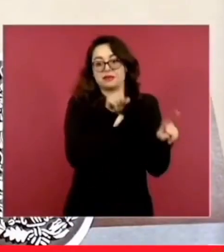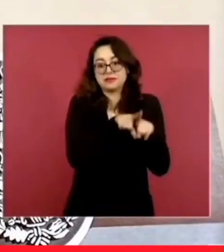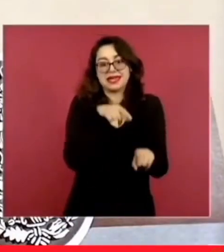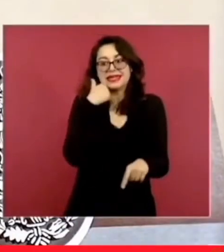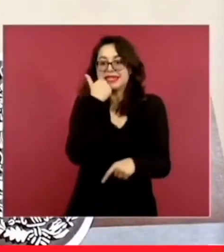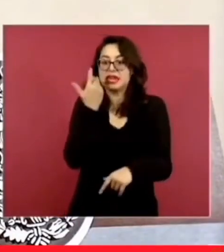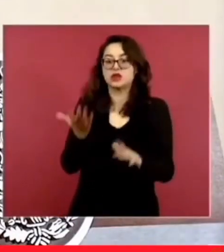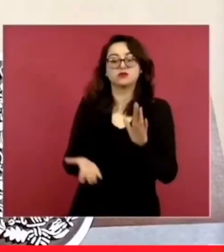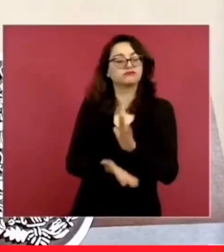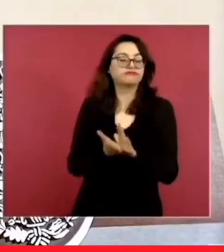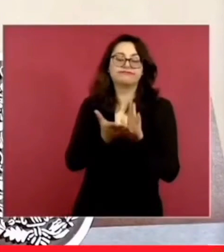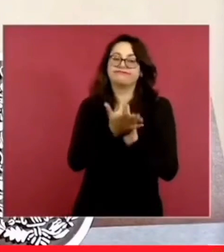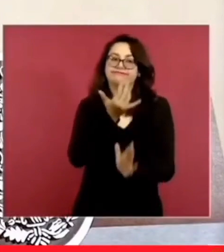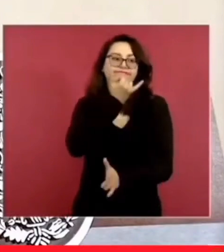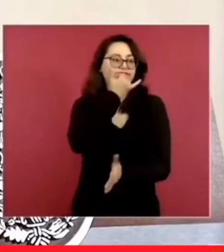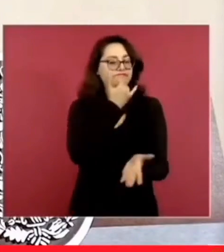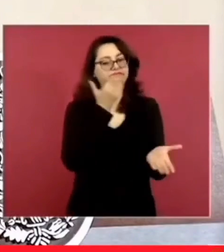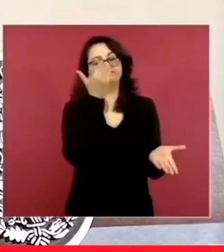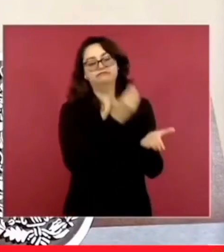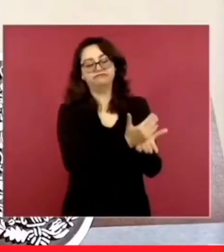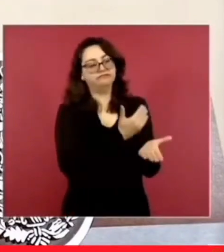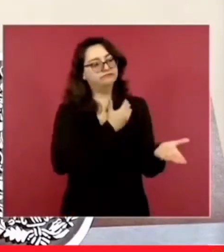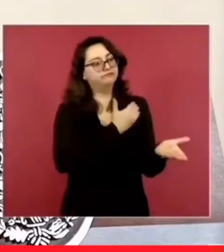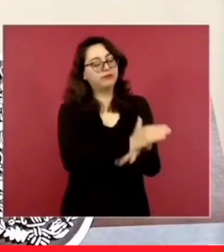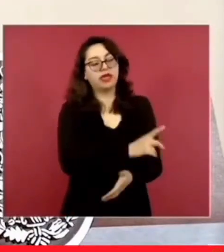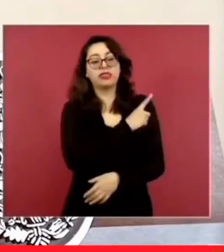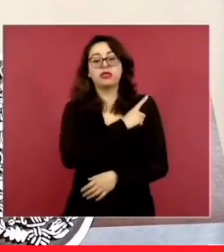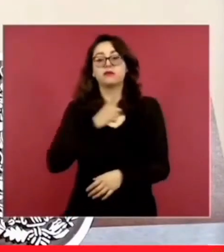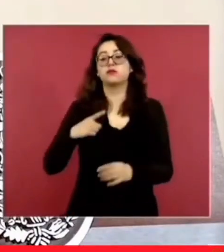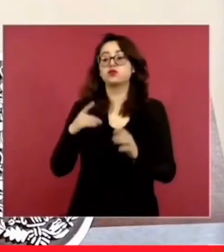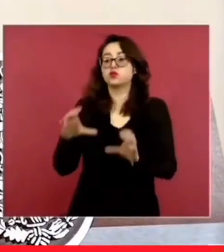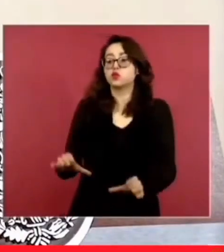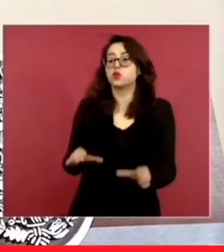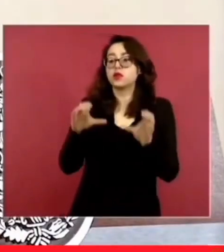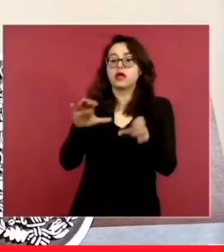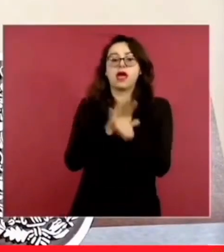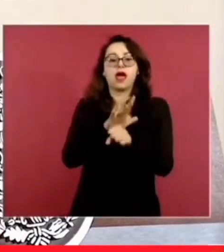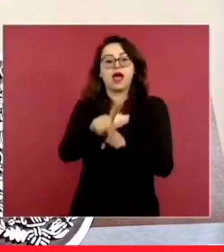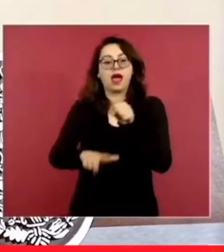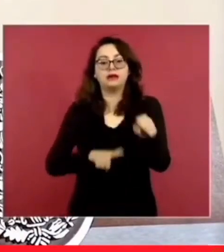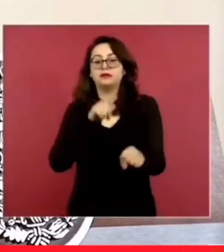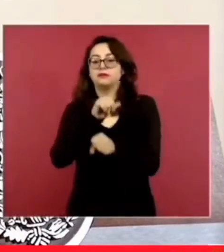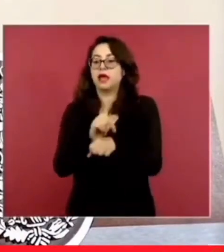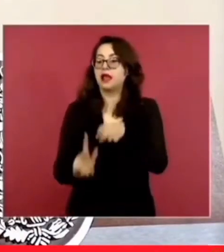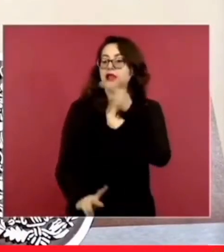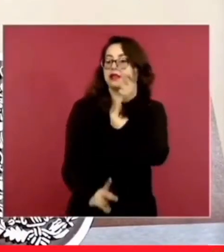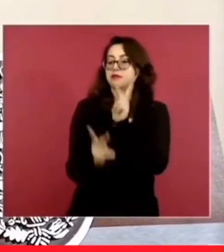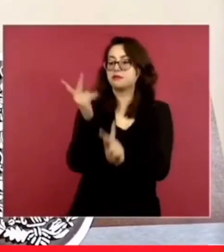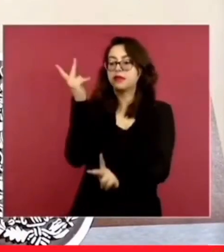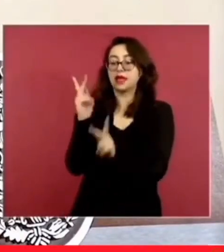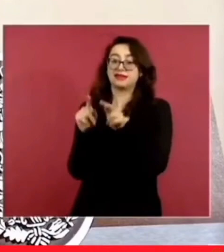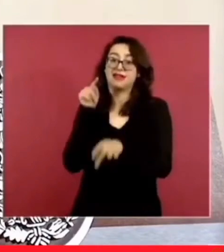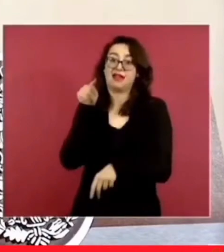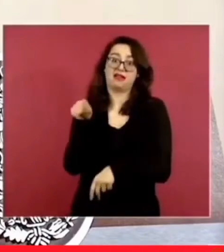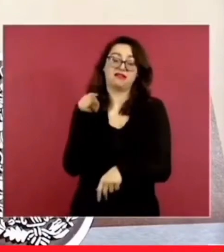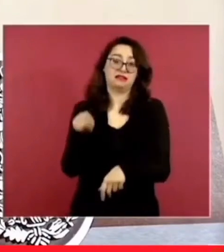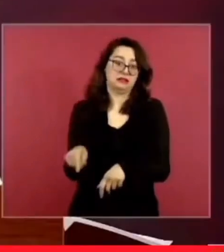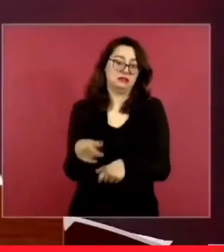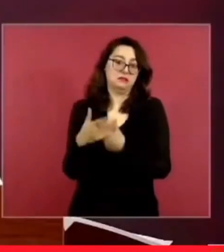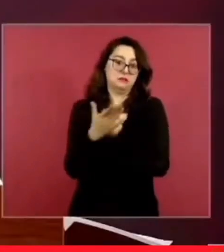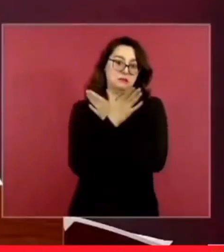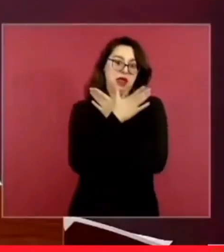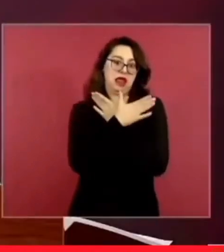especies vegetales, 170 de fauna, forma parte del corredor que sigue la mariposa